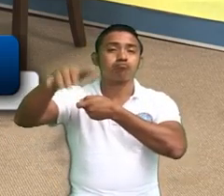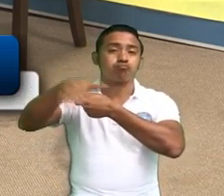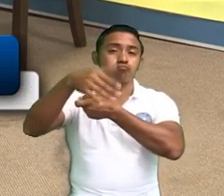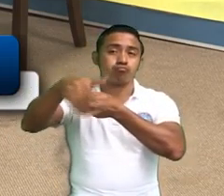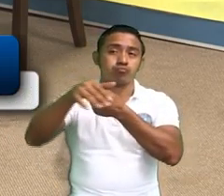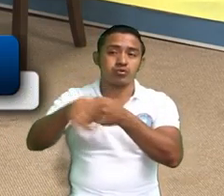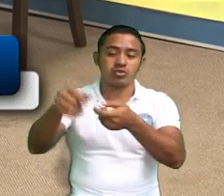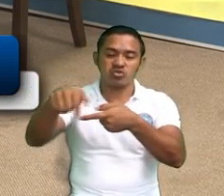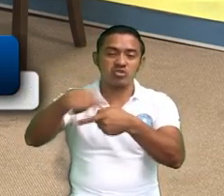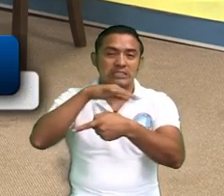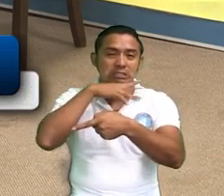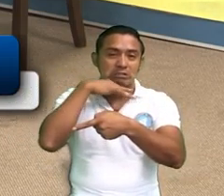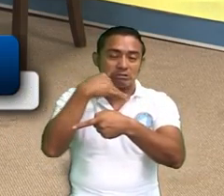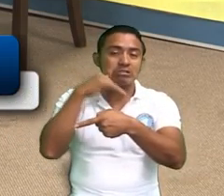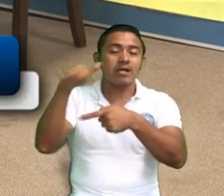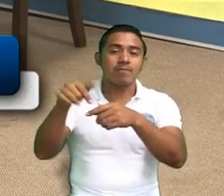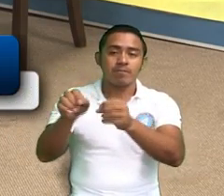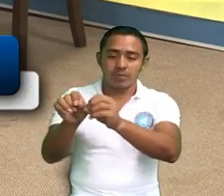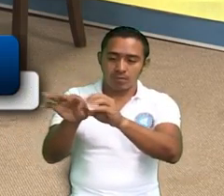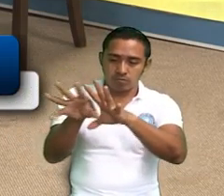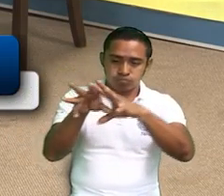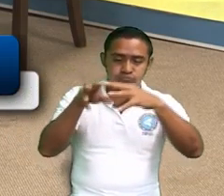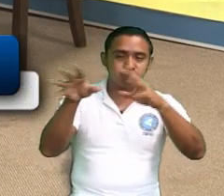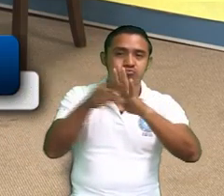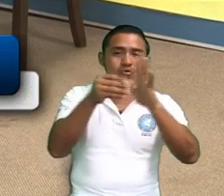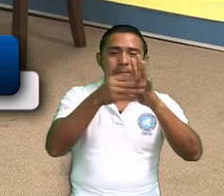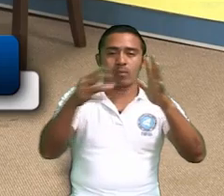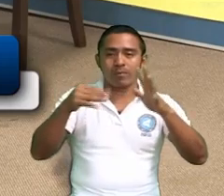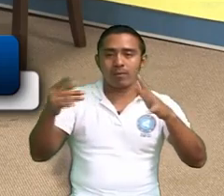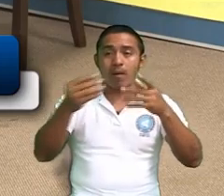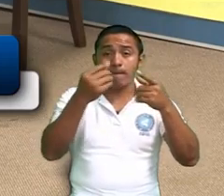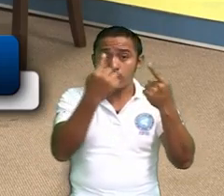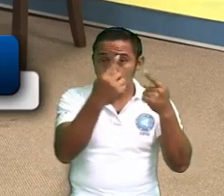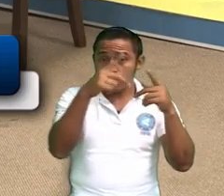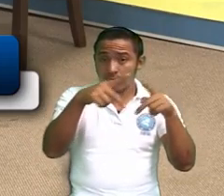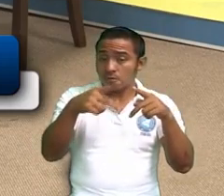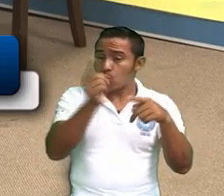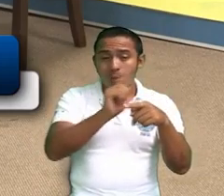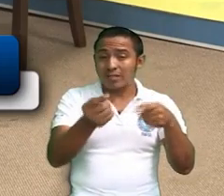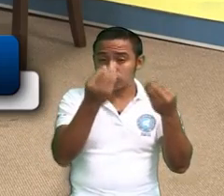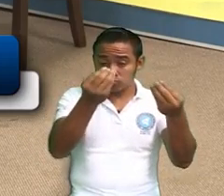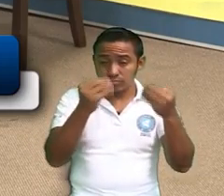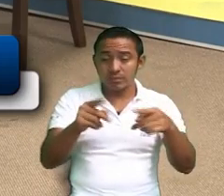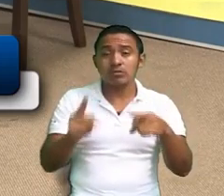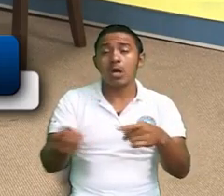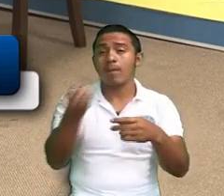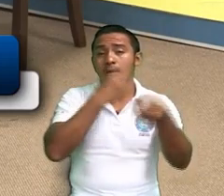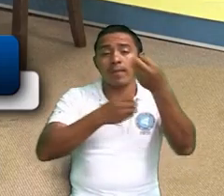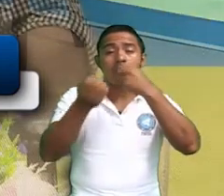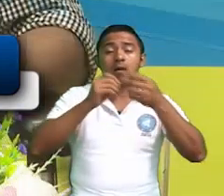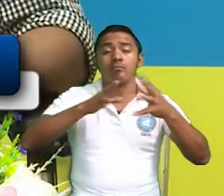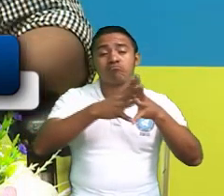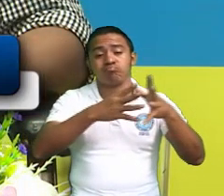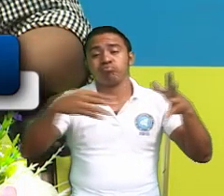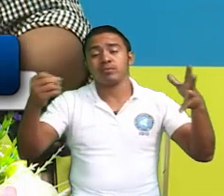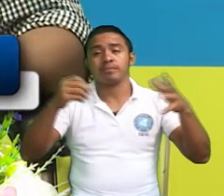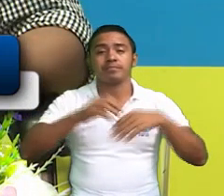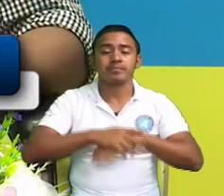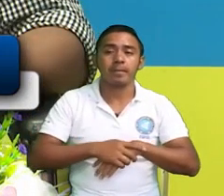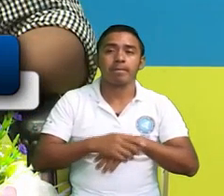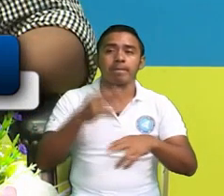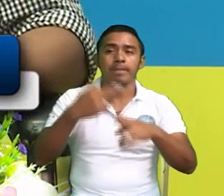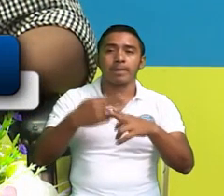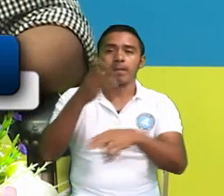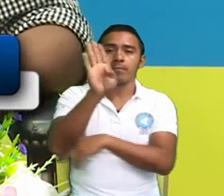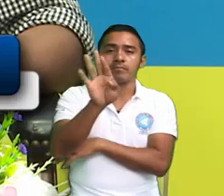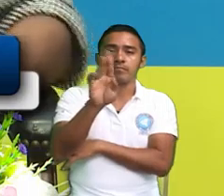está contaminado. Entonces, hay intoxicaciones masivas donde tenemos más de un paciente enfermo. En estos casos se llaman